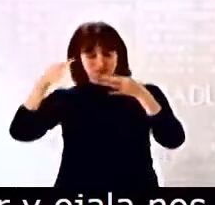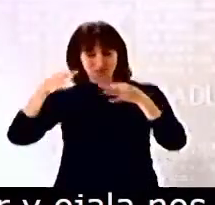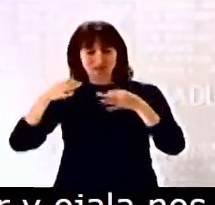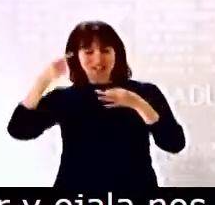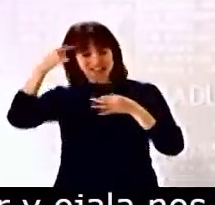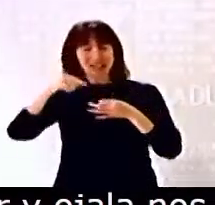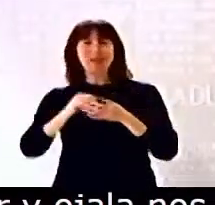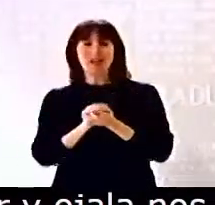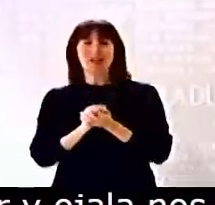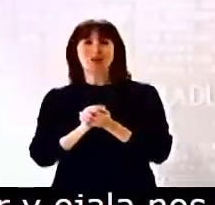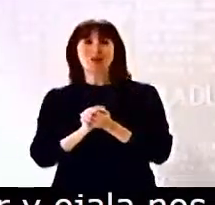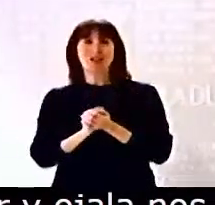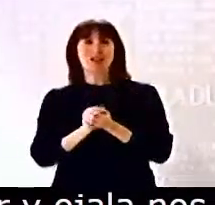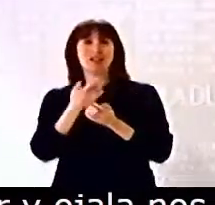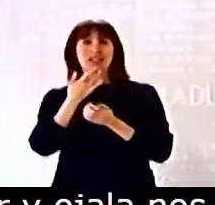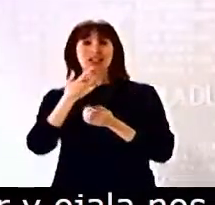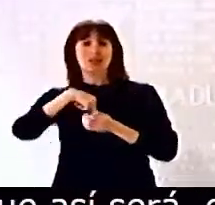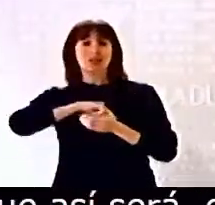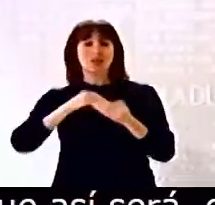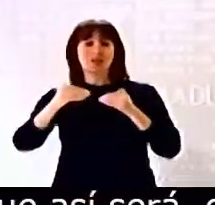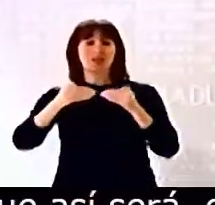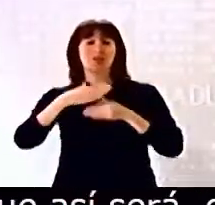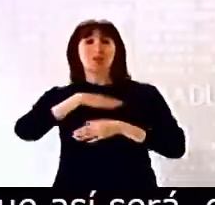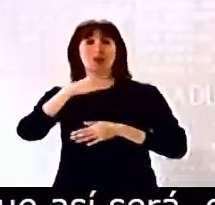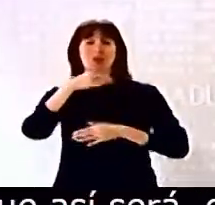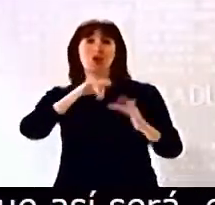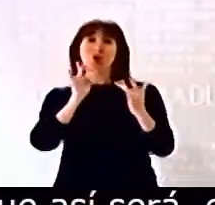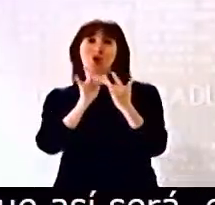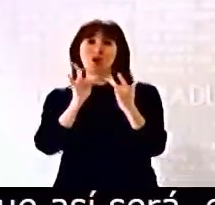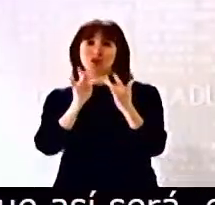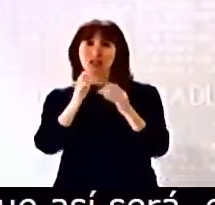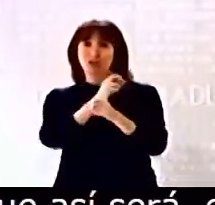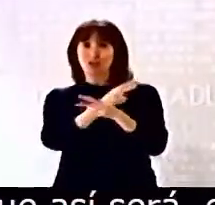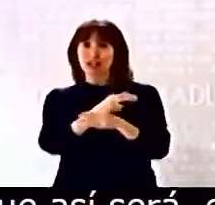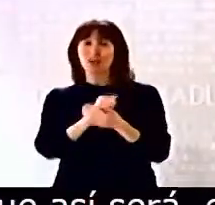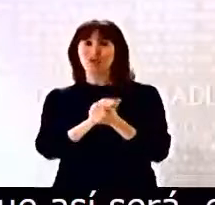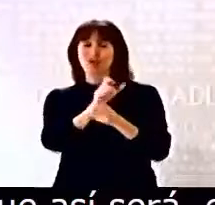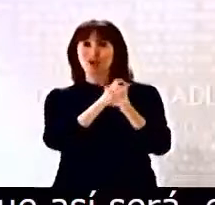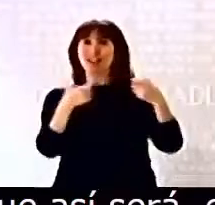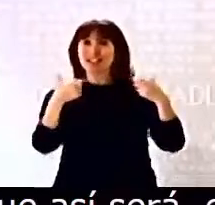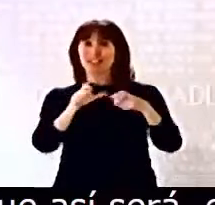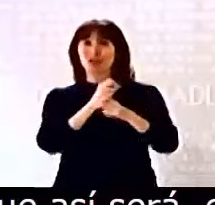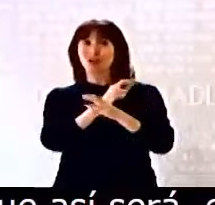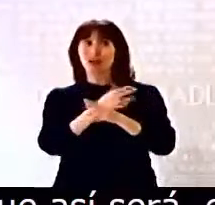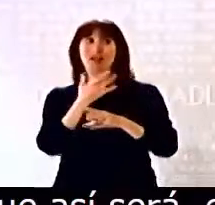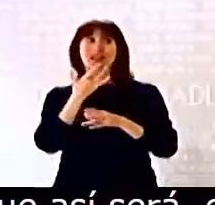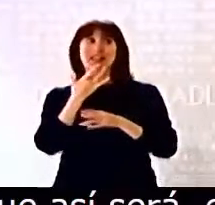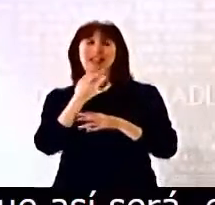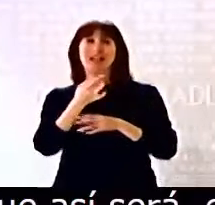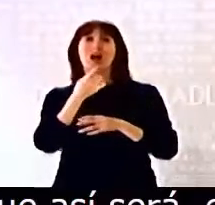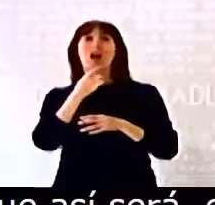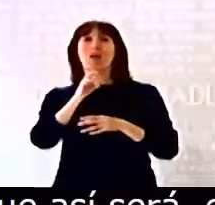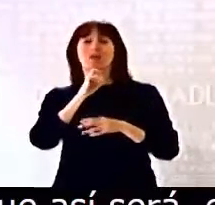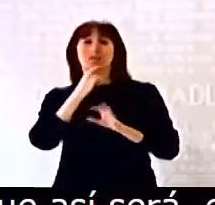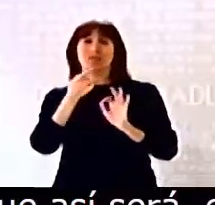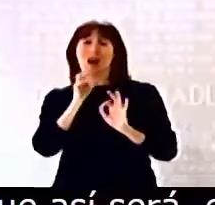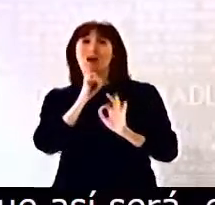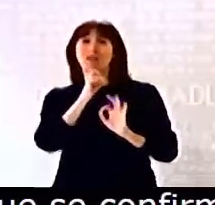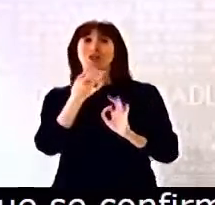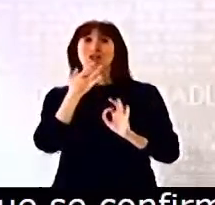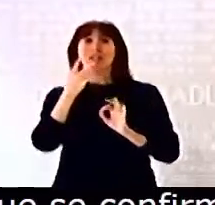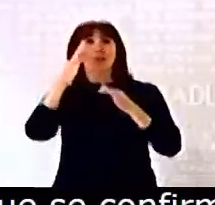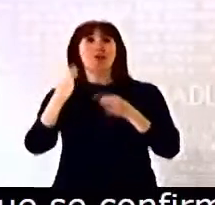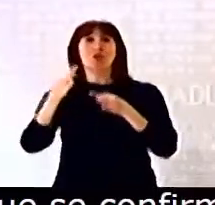En cuanto podamos, nos empezaríamos a poner en contacto con ellos, ya digo, siempre que se vayan confirmando que las cifras se van